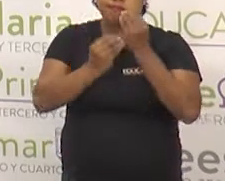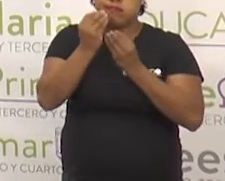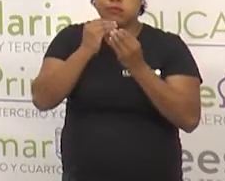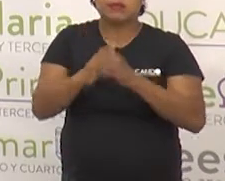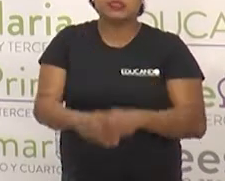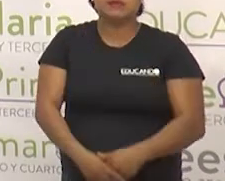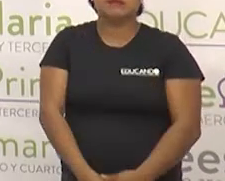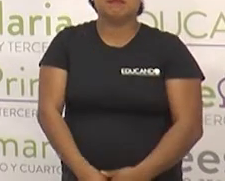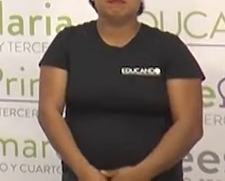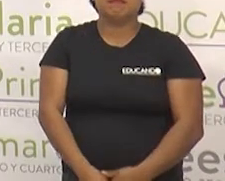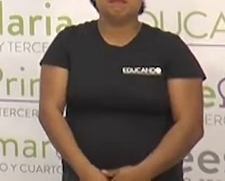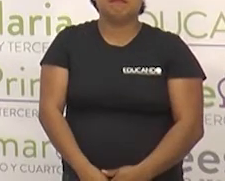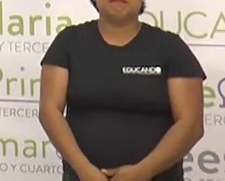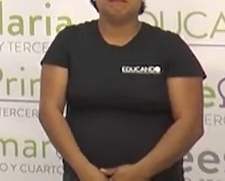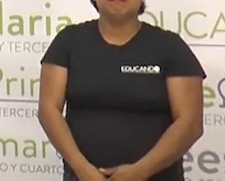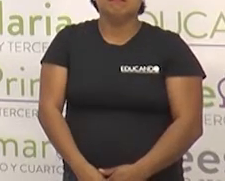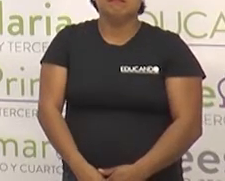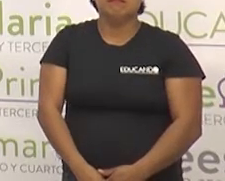alimentarme?